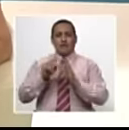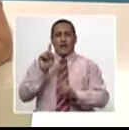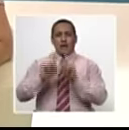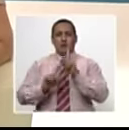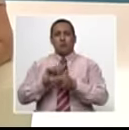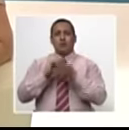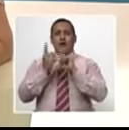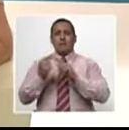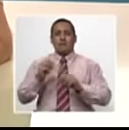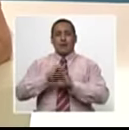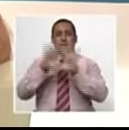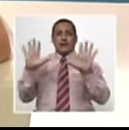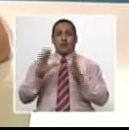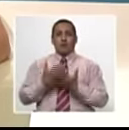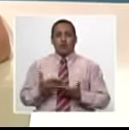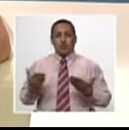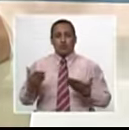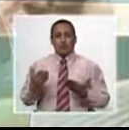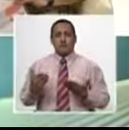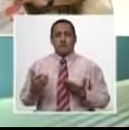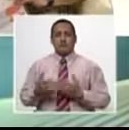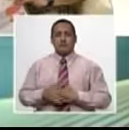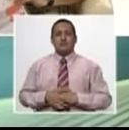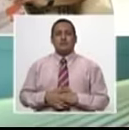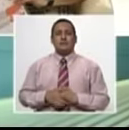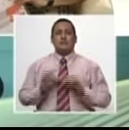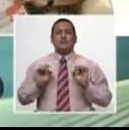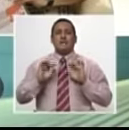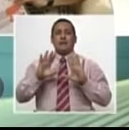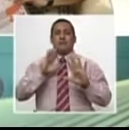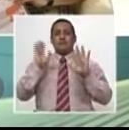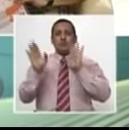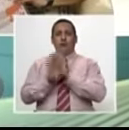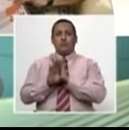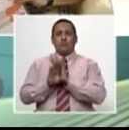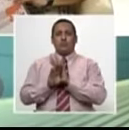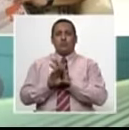reforma para dejar más claro este asunto? Tal vez.